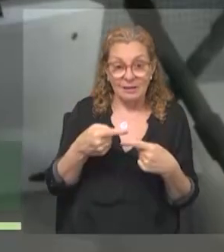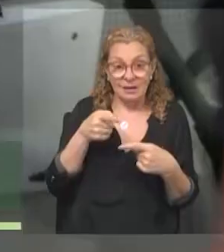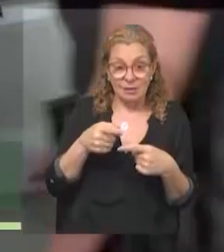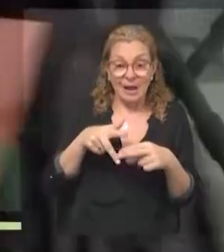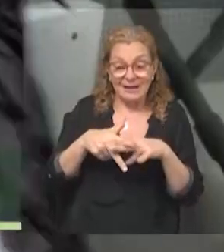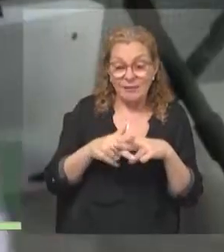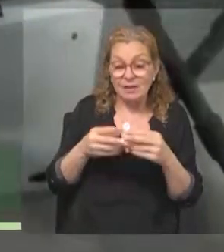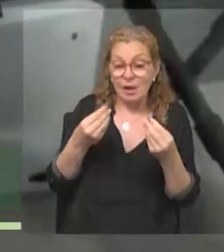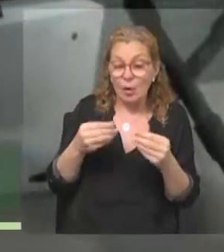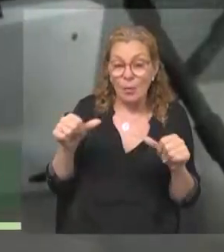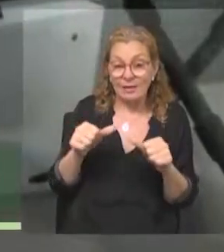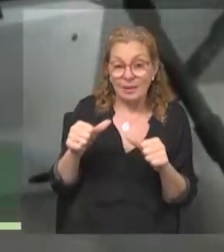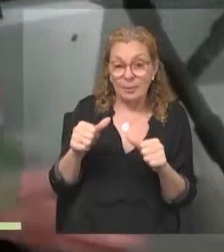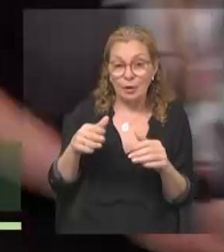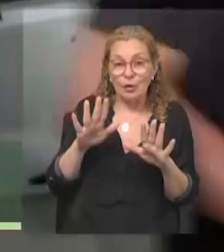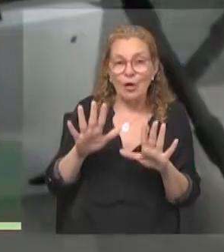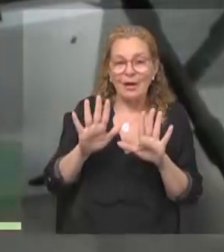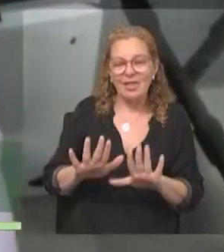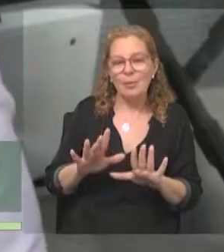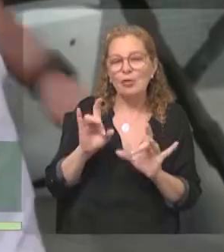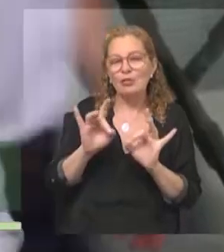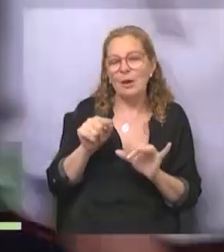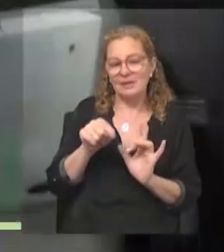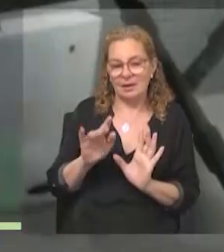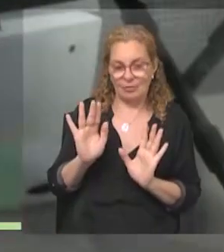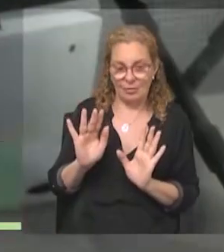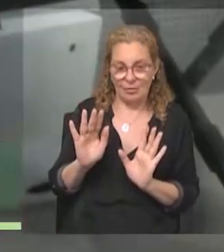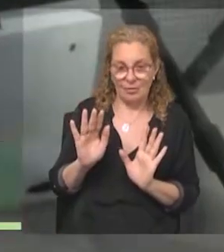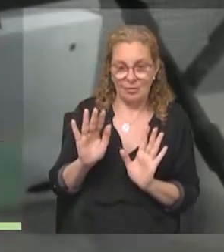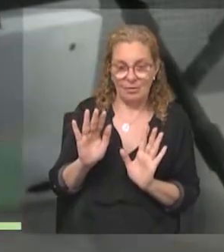herramientas pero que no nos quedemos solamente en eso no